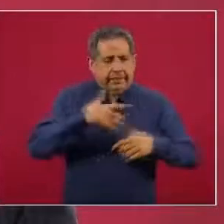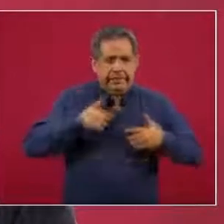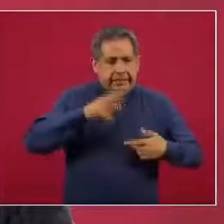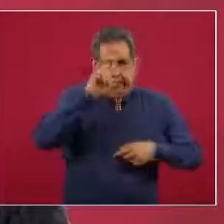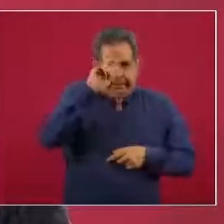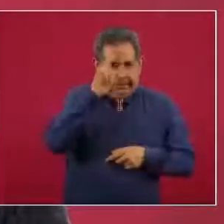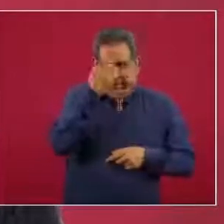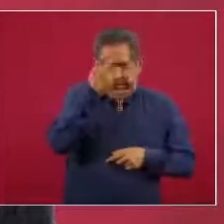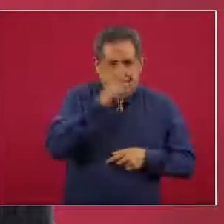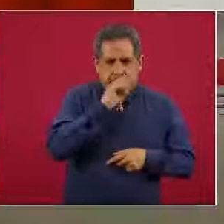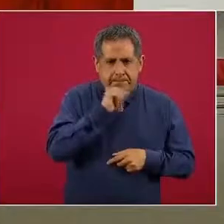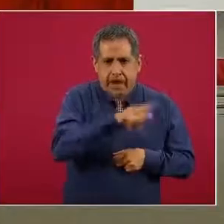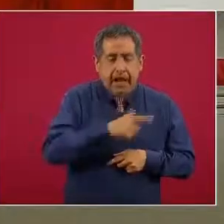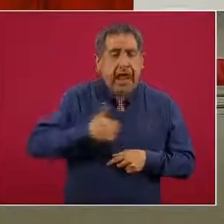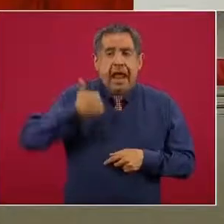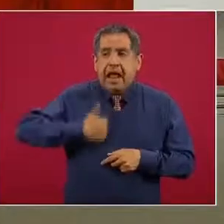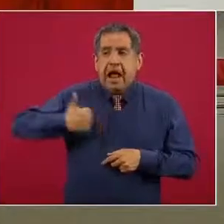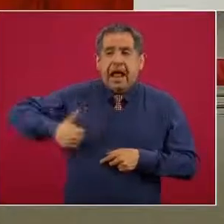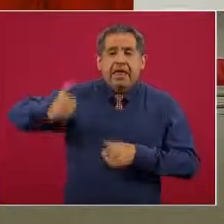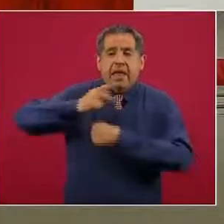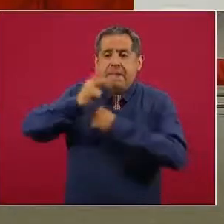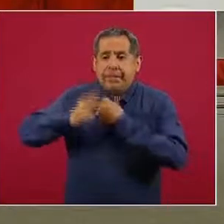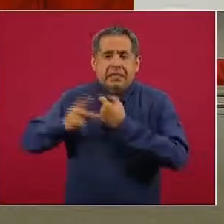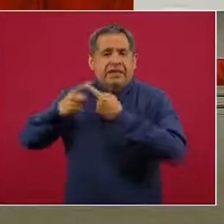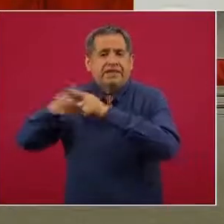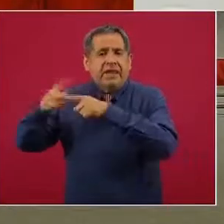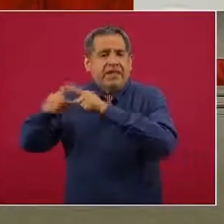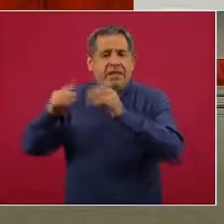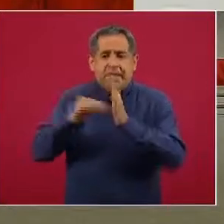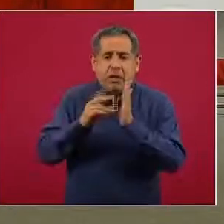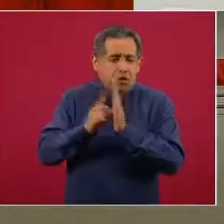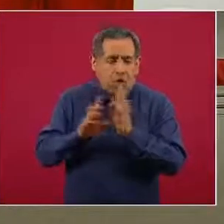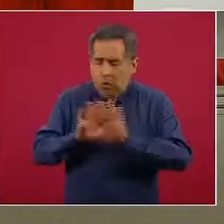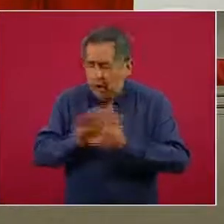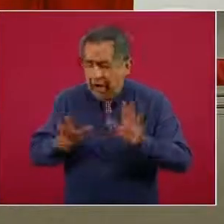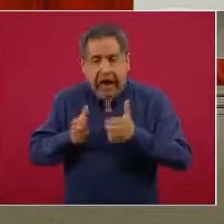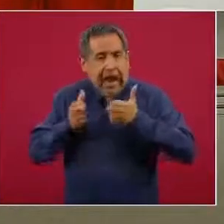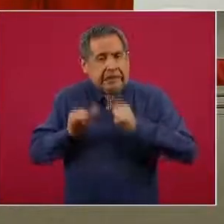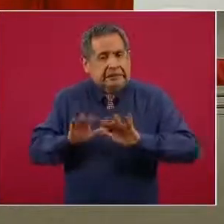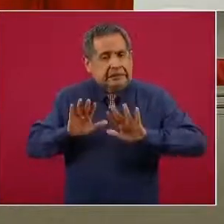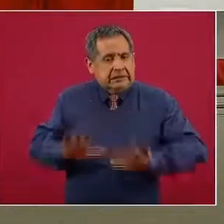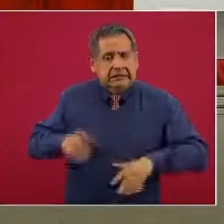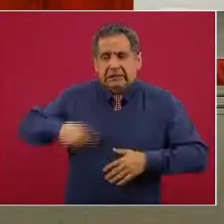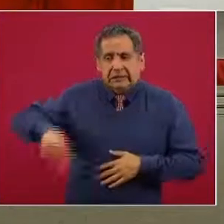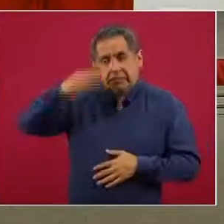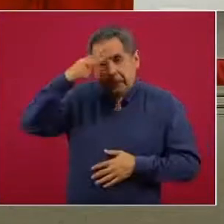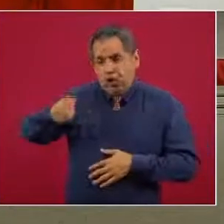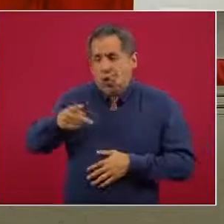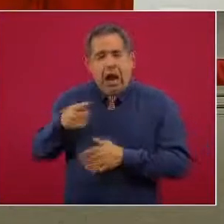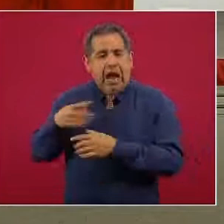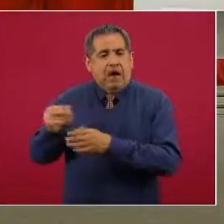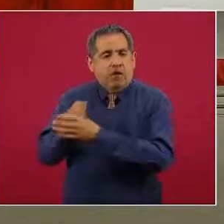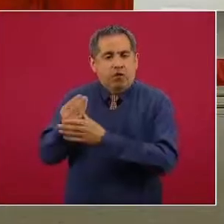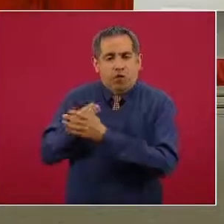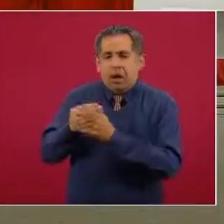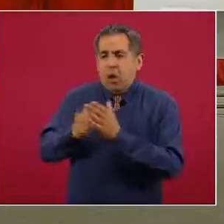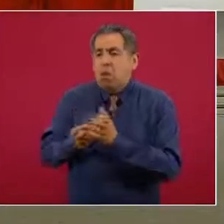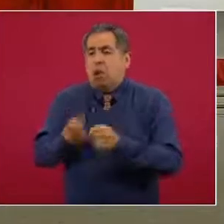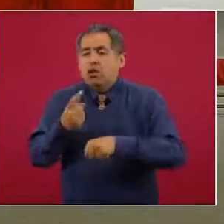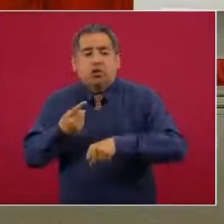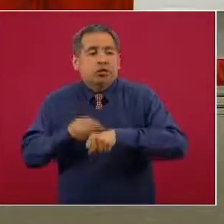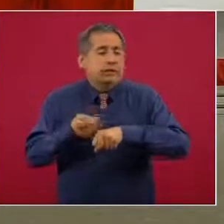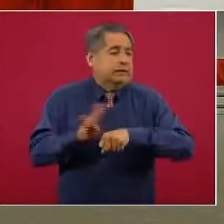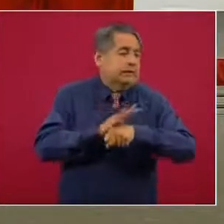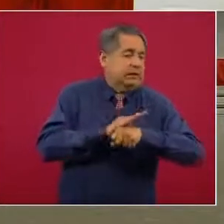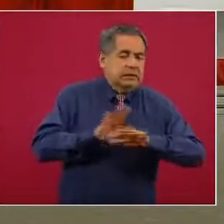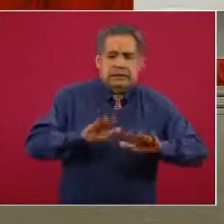las cosas. Cada país tiene su método. En el caso de México, dado el esquema de vigilancia, la positividad se ha